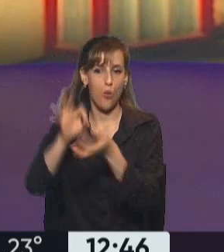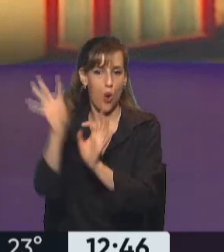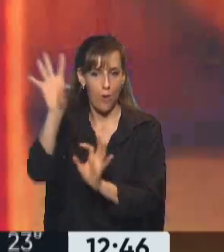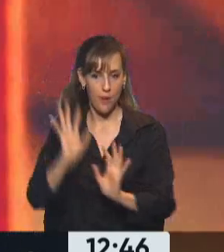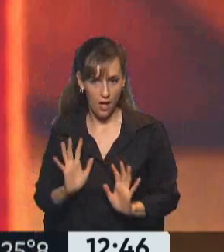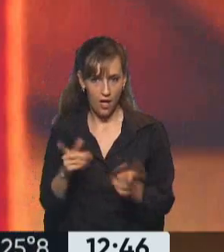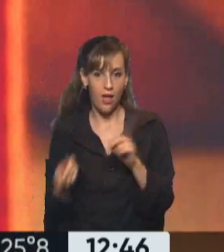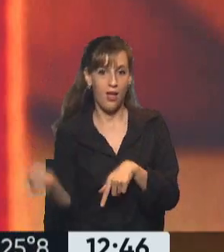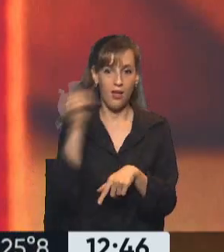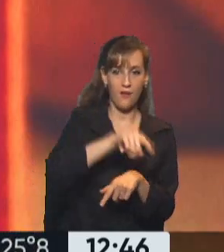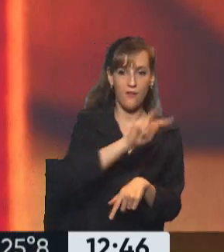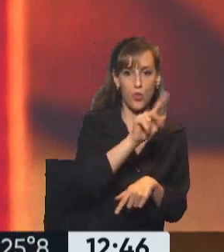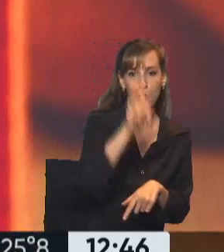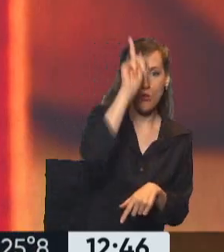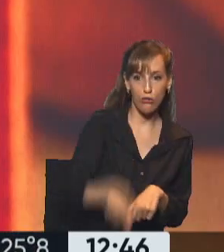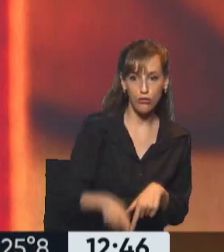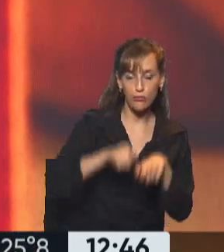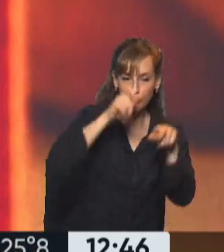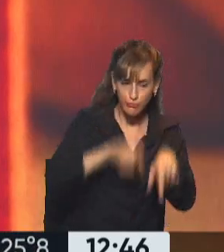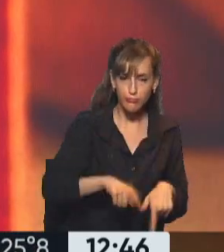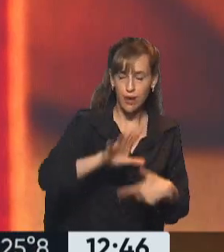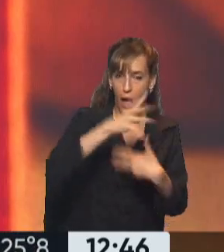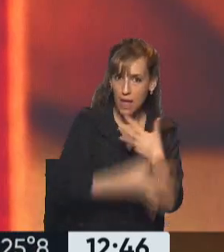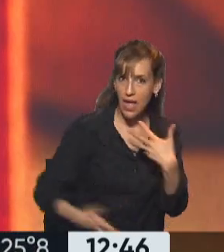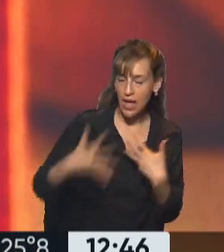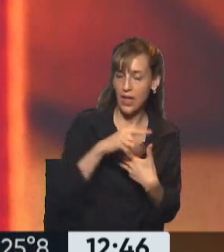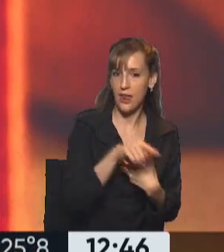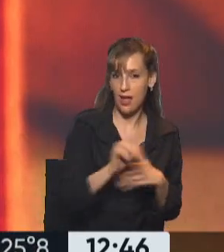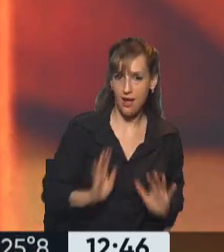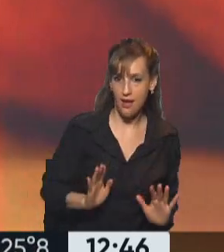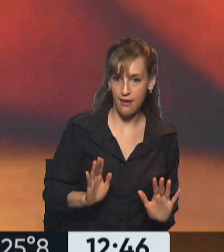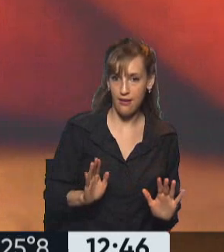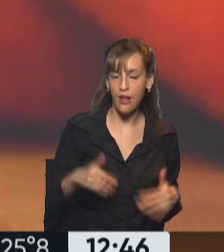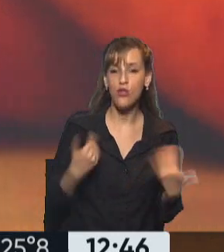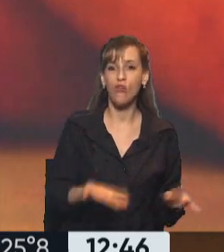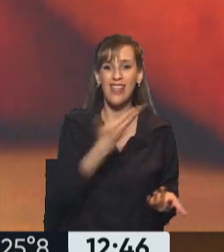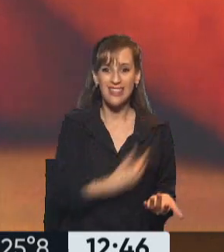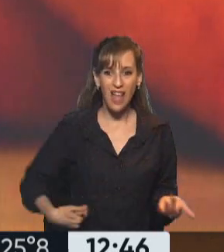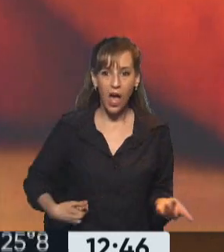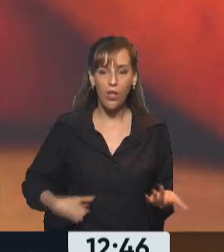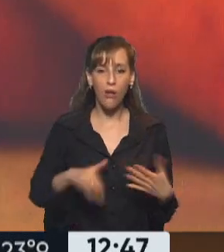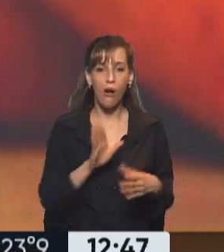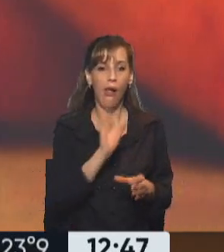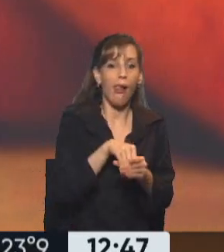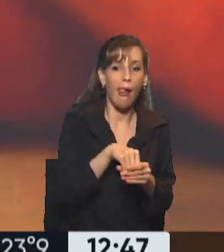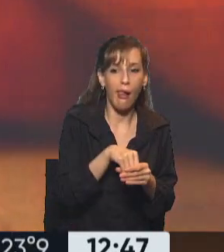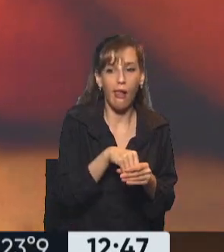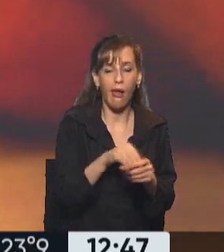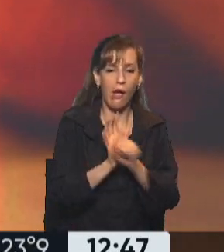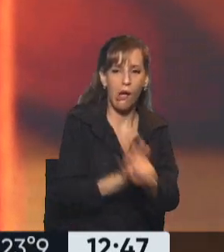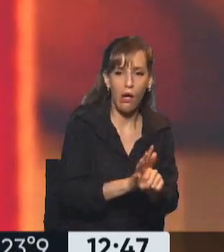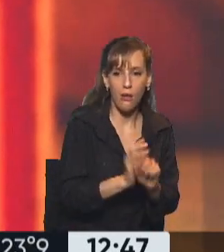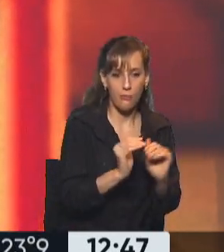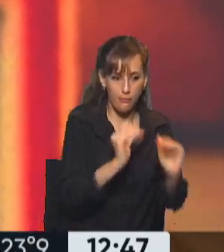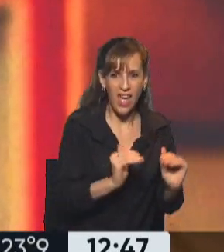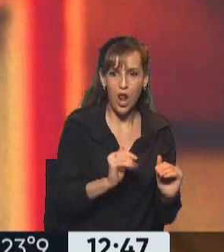América Latina. O sea, en América Latina podemos decir que el pie del Estado que los oprime es bastante más liviano y es